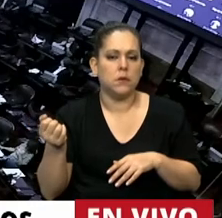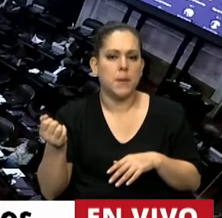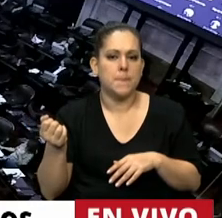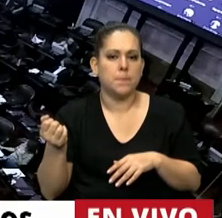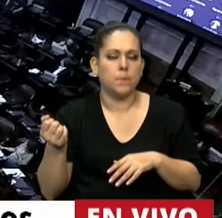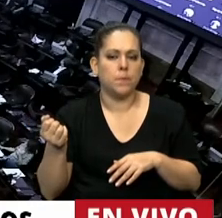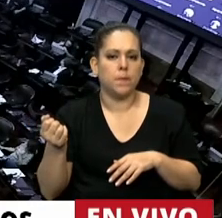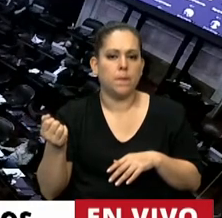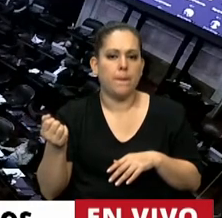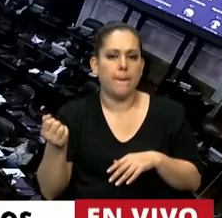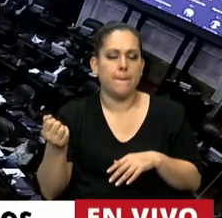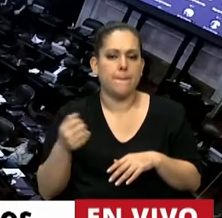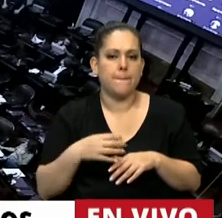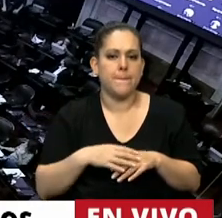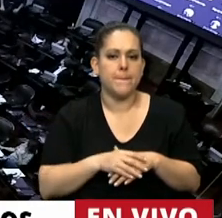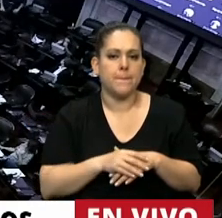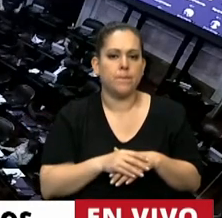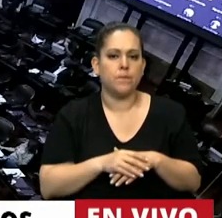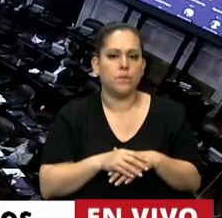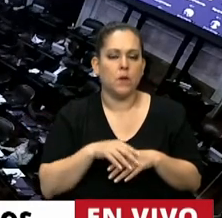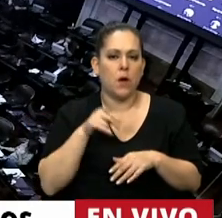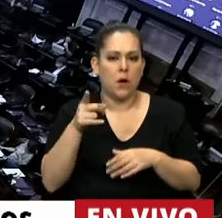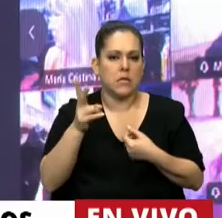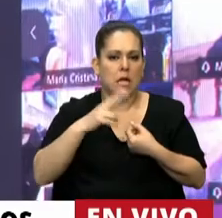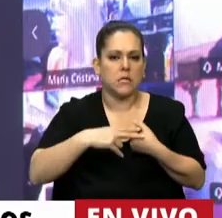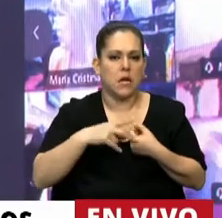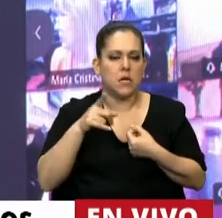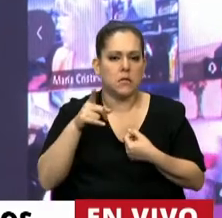A ver ahí. Usted está silenciado.